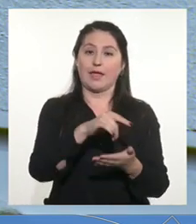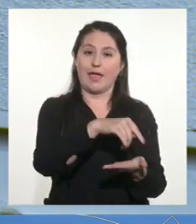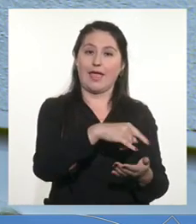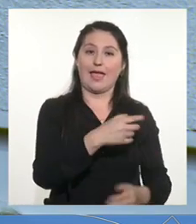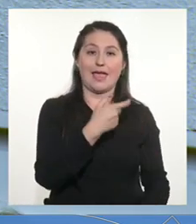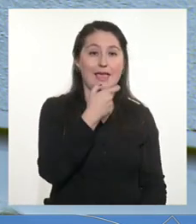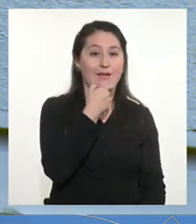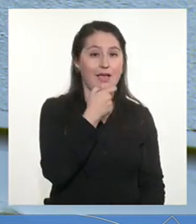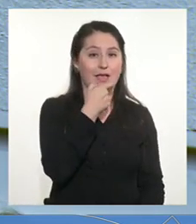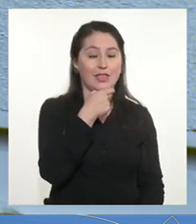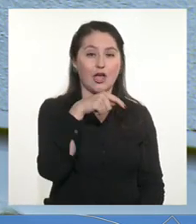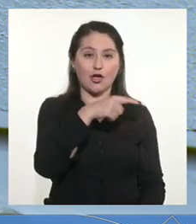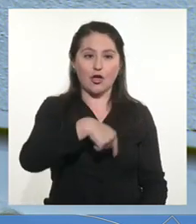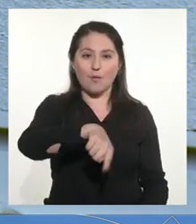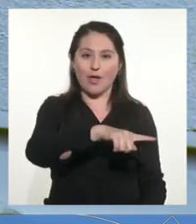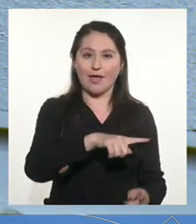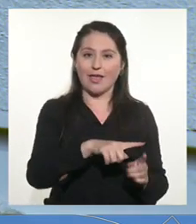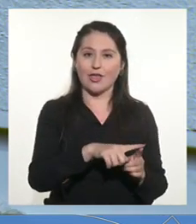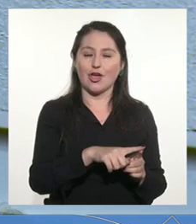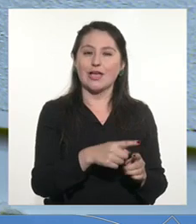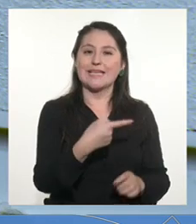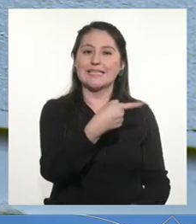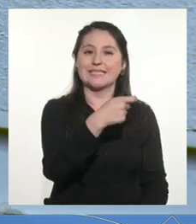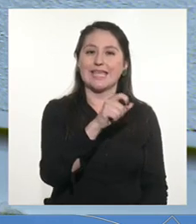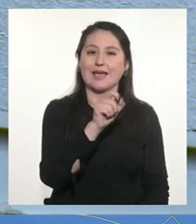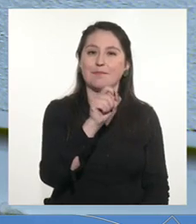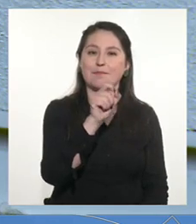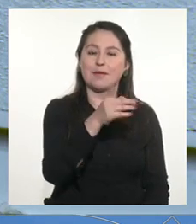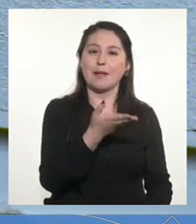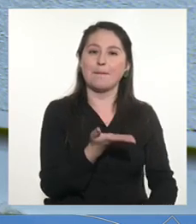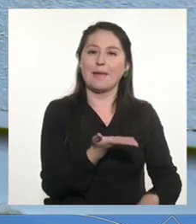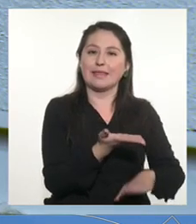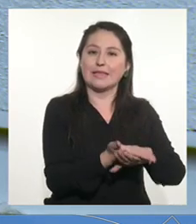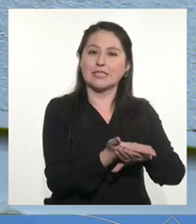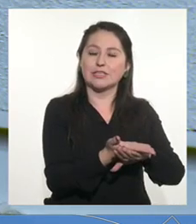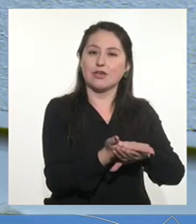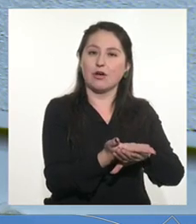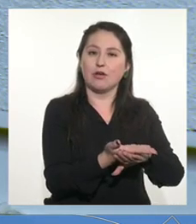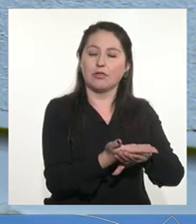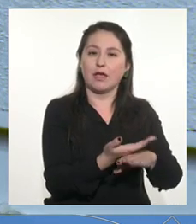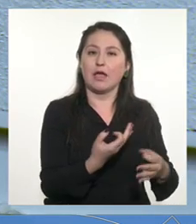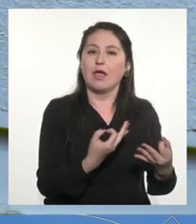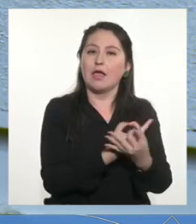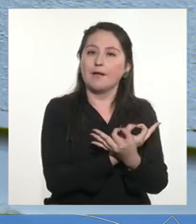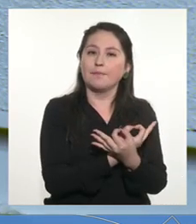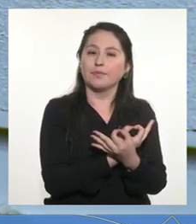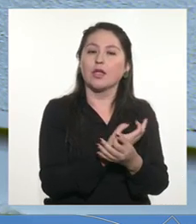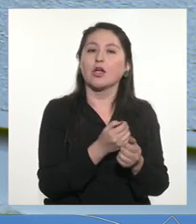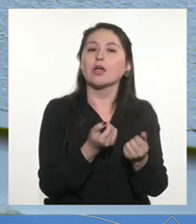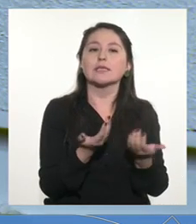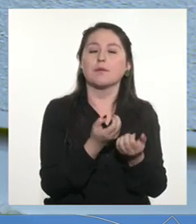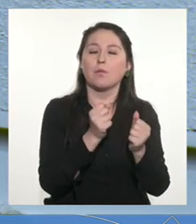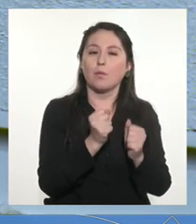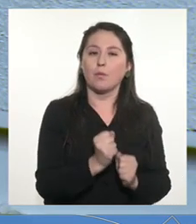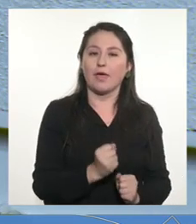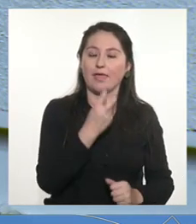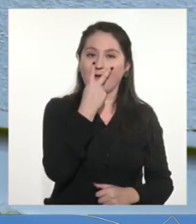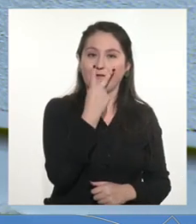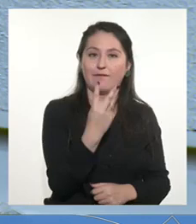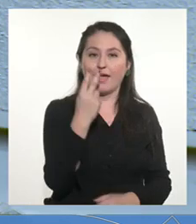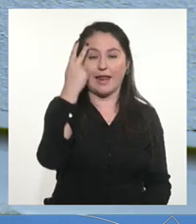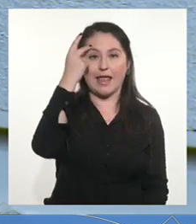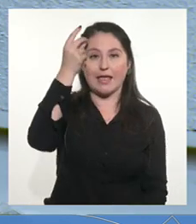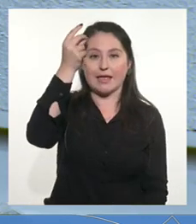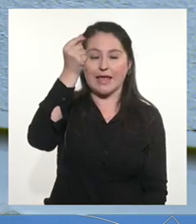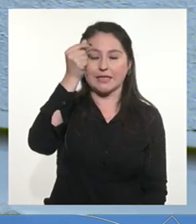peticións es 100.000 solicitudes sobre algo se empieza a ver la necesidad o la idea de legislar y esto